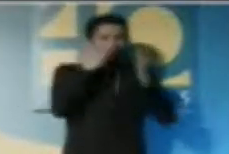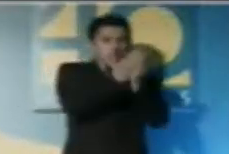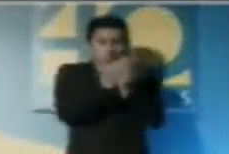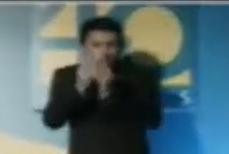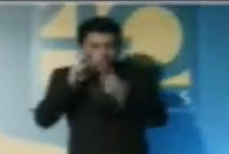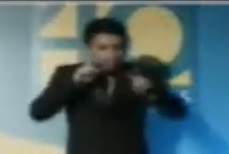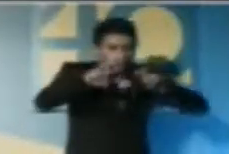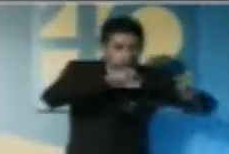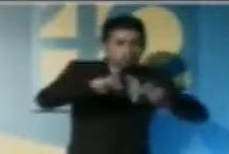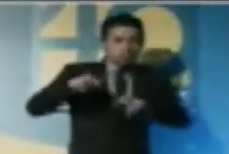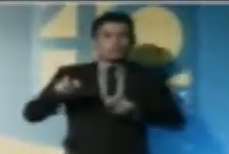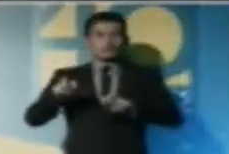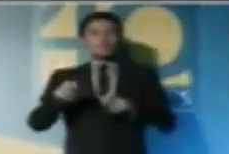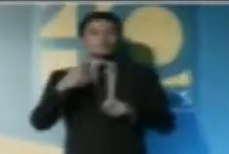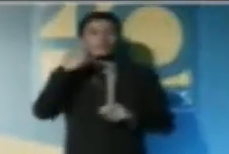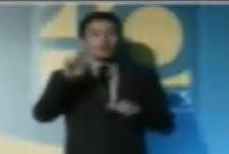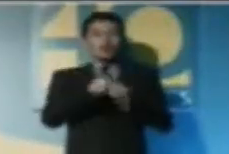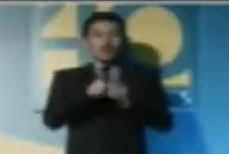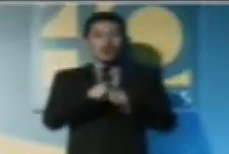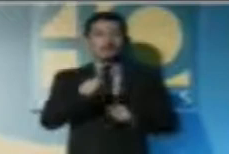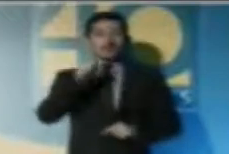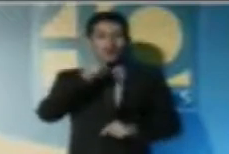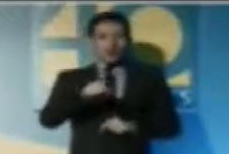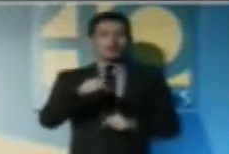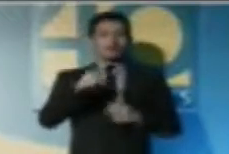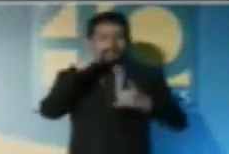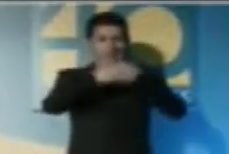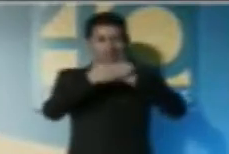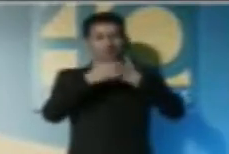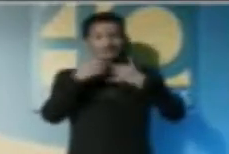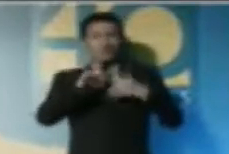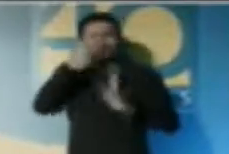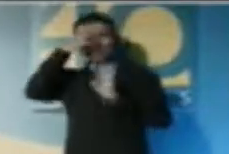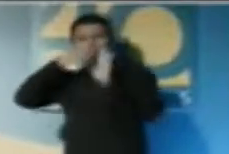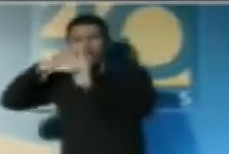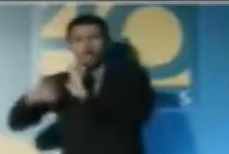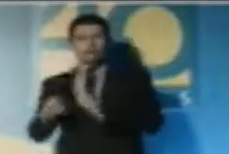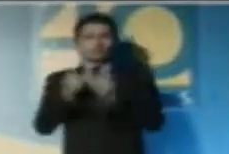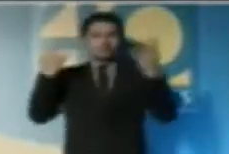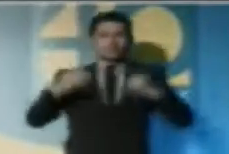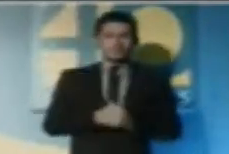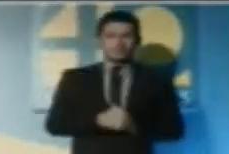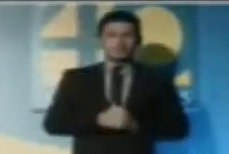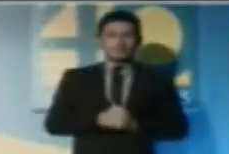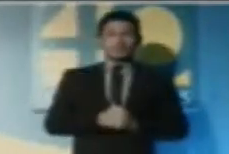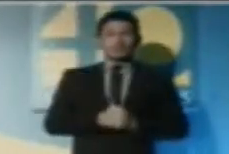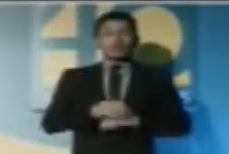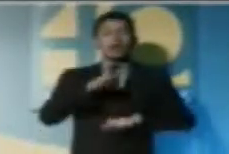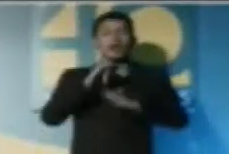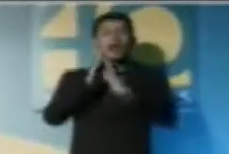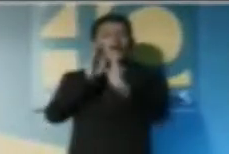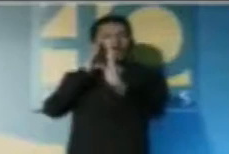nuestra nación se halla sobrediagnosticada. A pesar de ello, el norte a